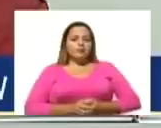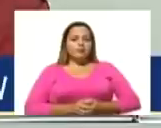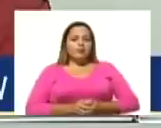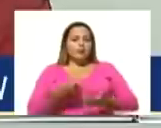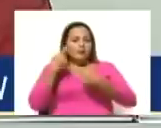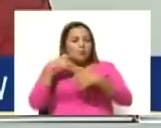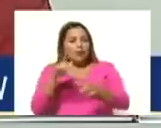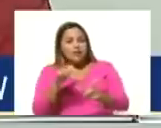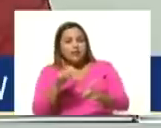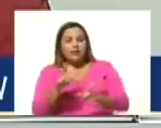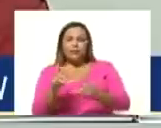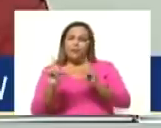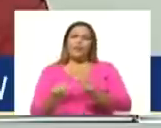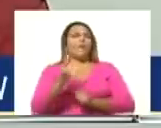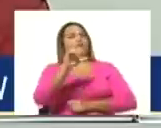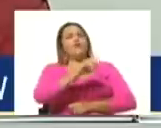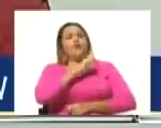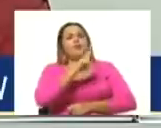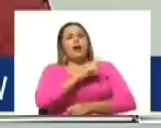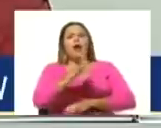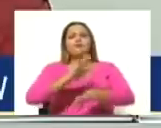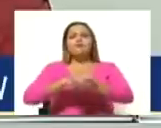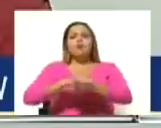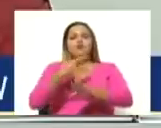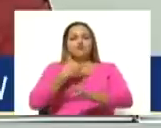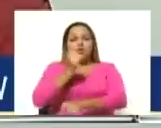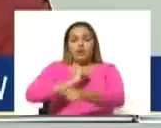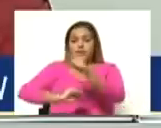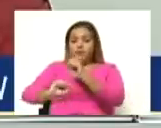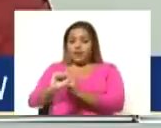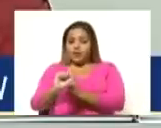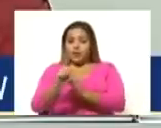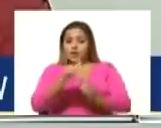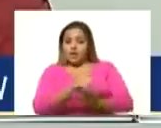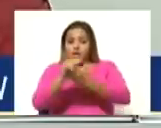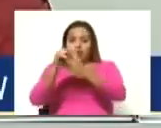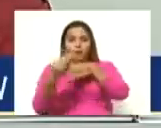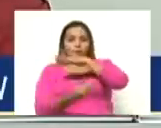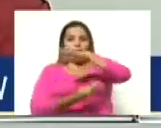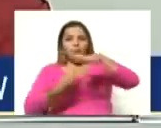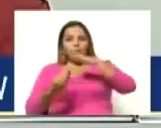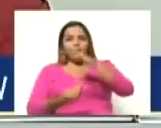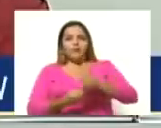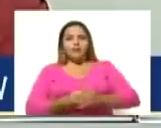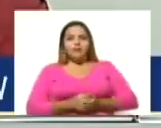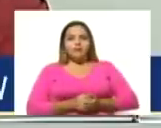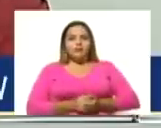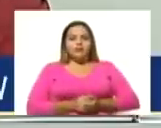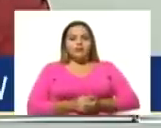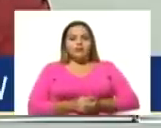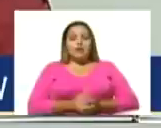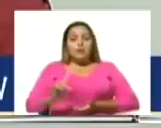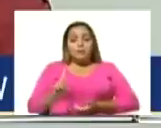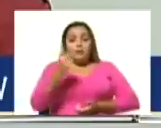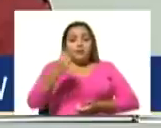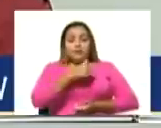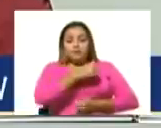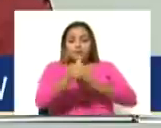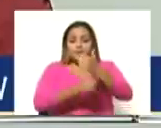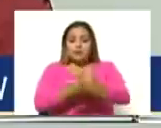poco elegante, ¿no? Porque yo defiendo el liderazgo de base como primer vicepresidente del